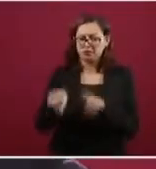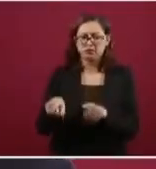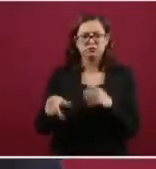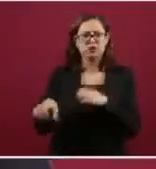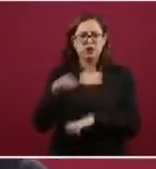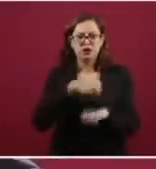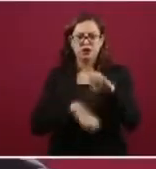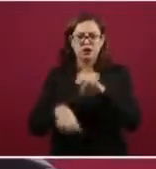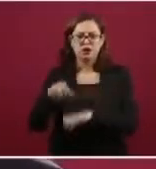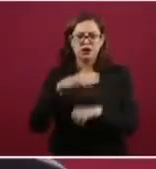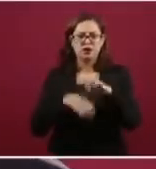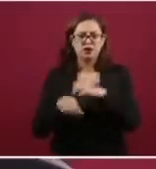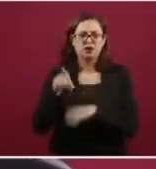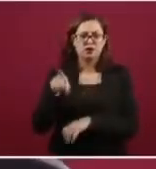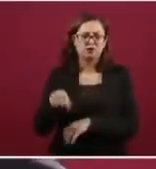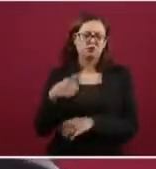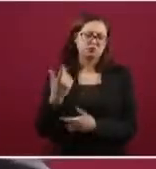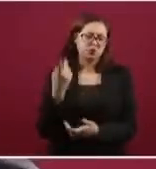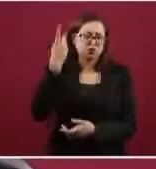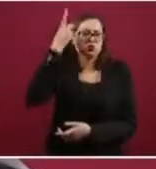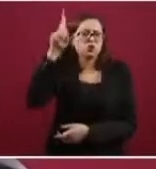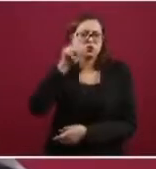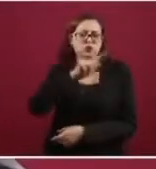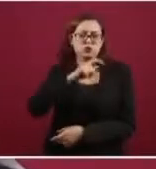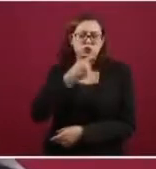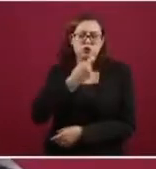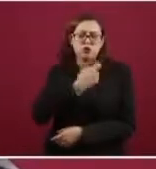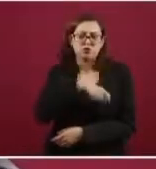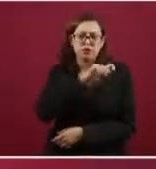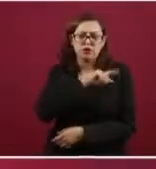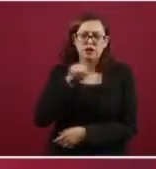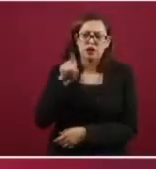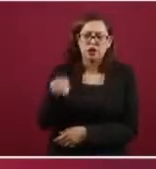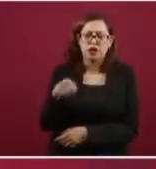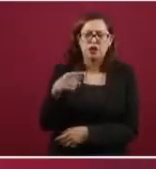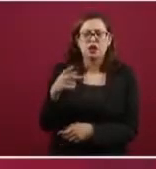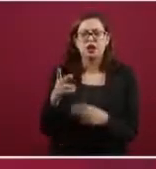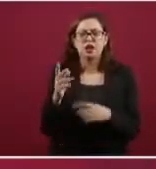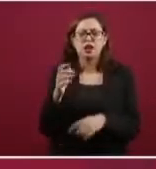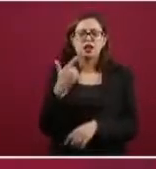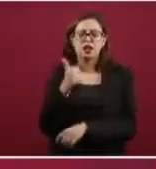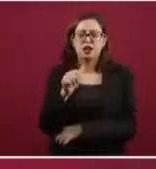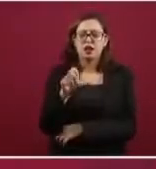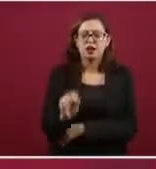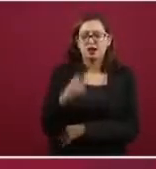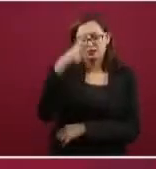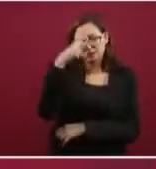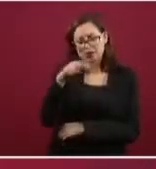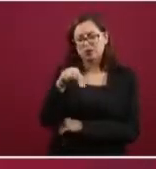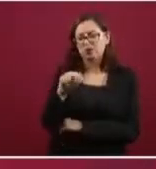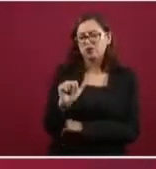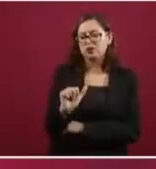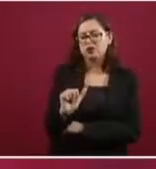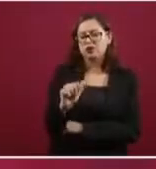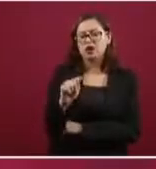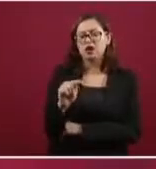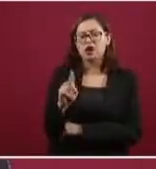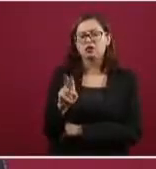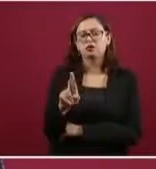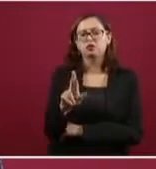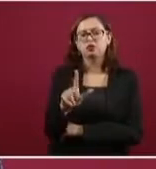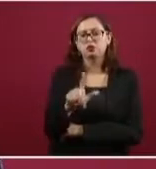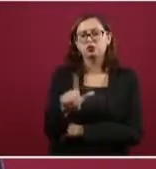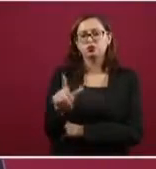de capital español que comercializa con la marca Naturgy, Gas Natural México.